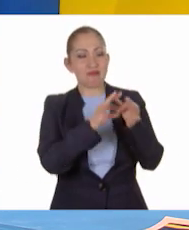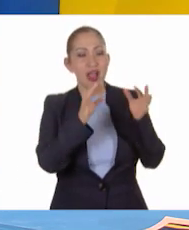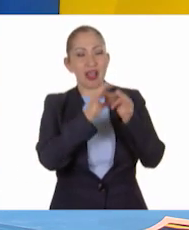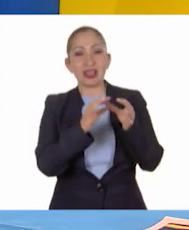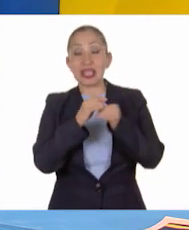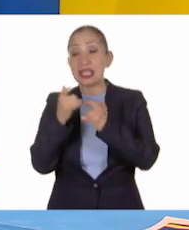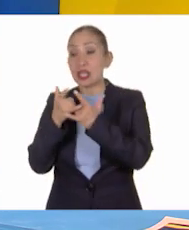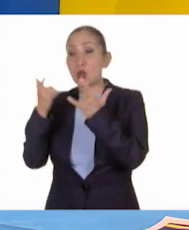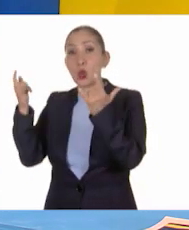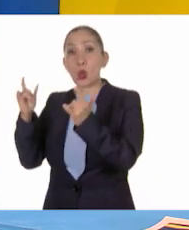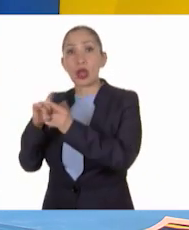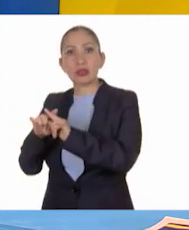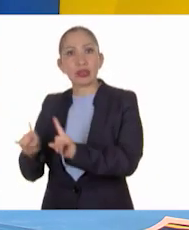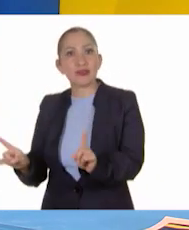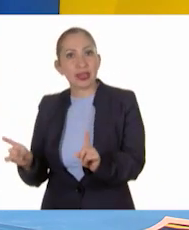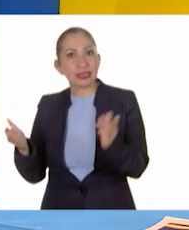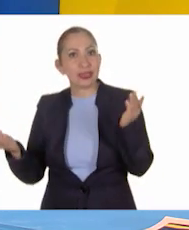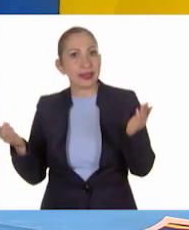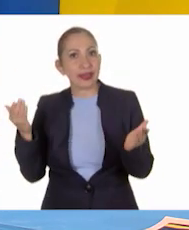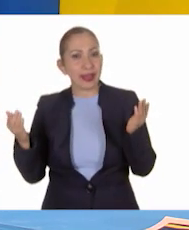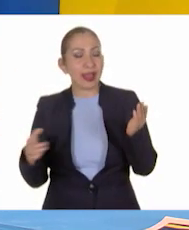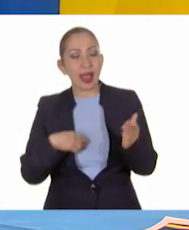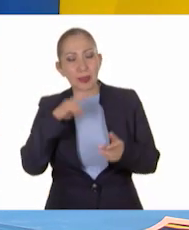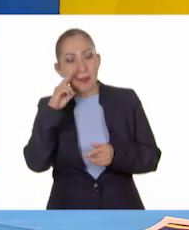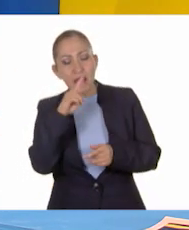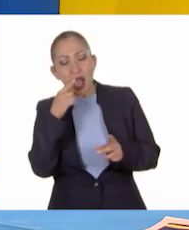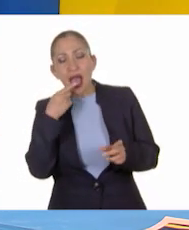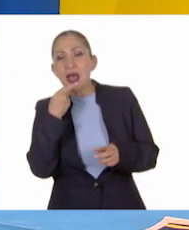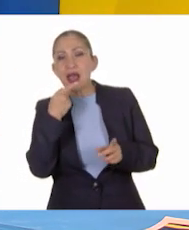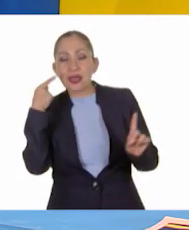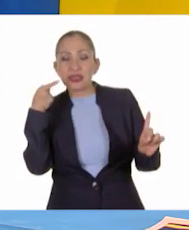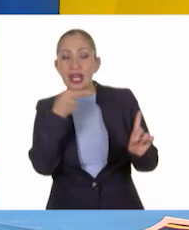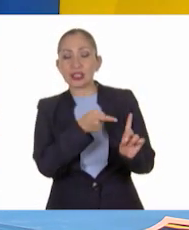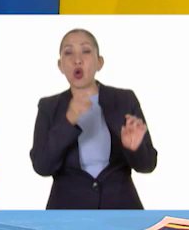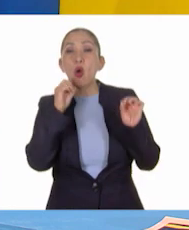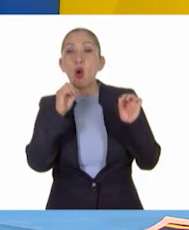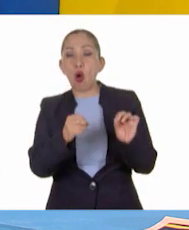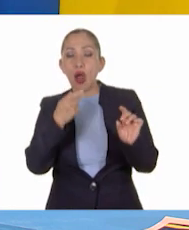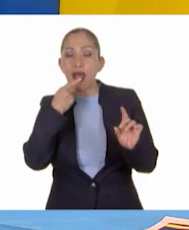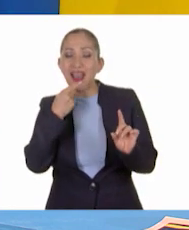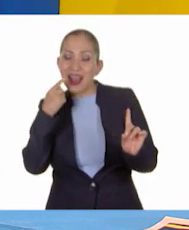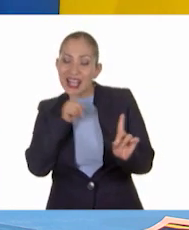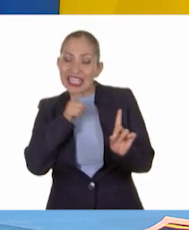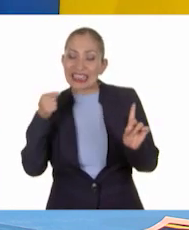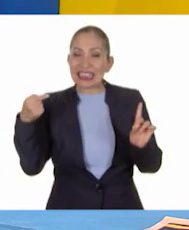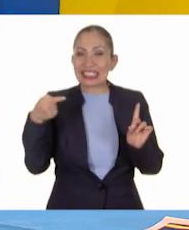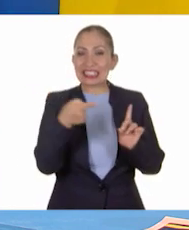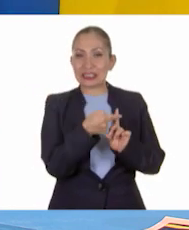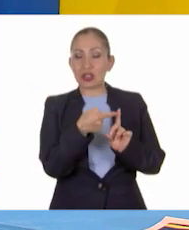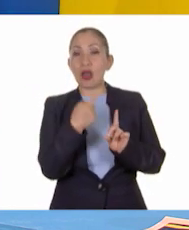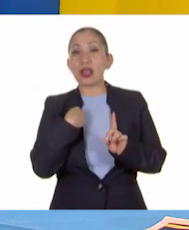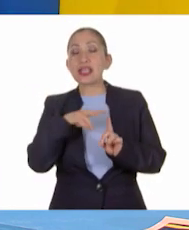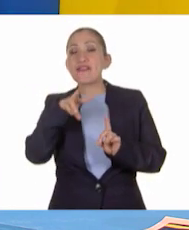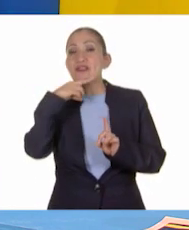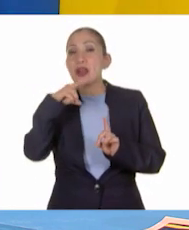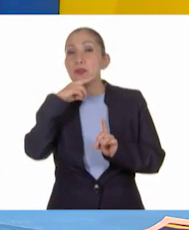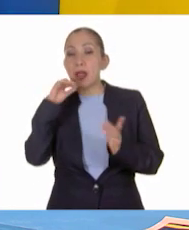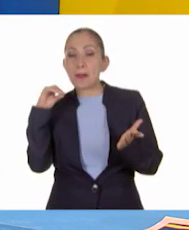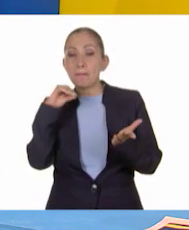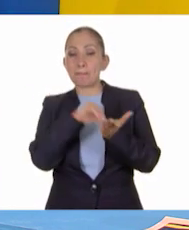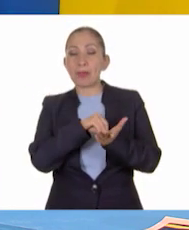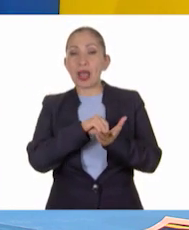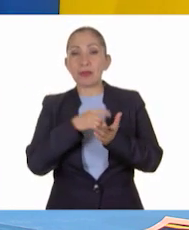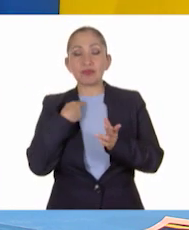cuentos. Diferenciaremos el discurso directo y el indirecto y emplearemos verbos para introducir el